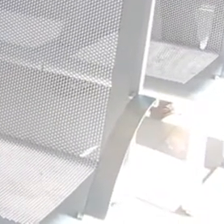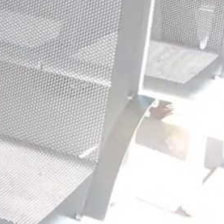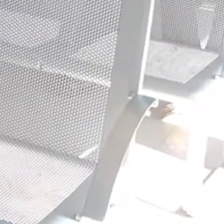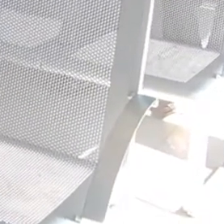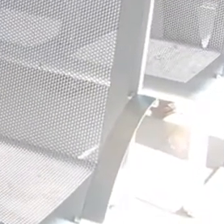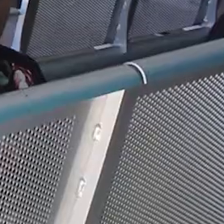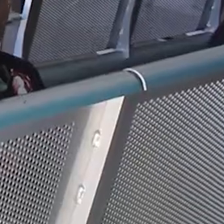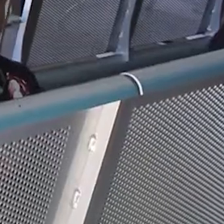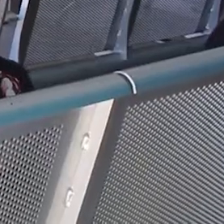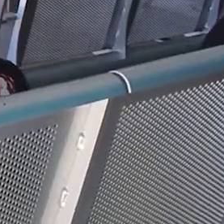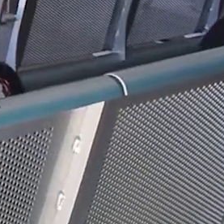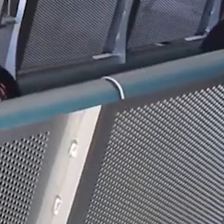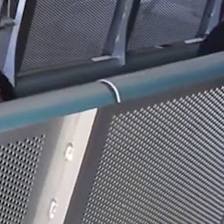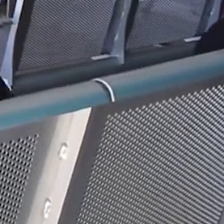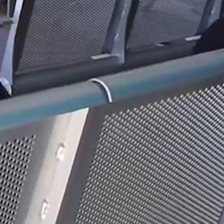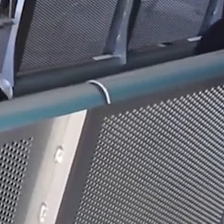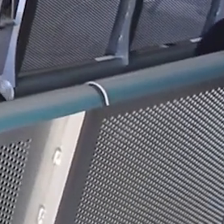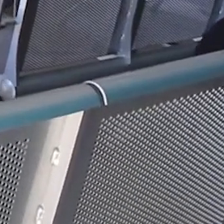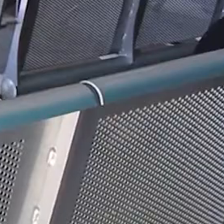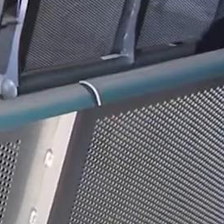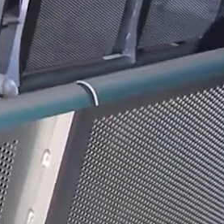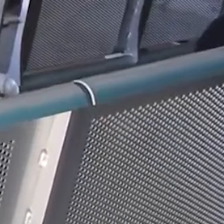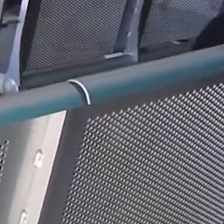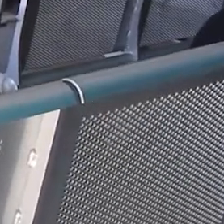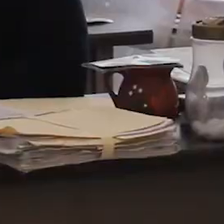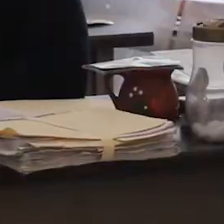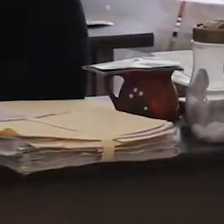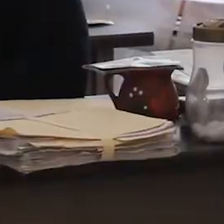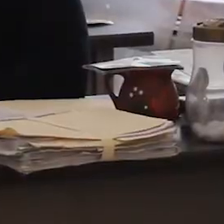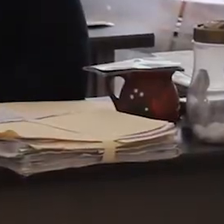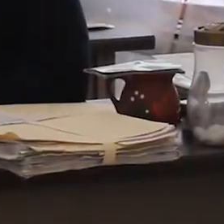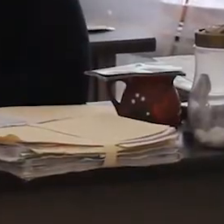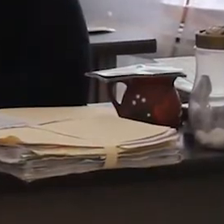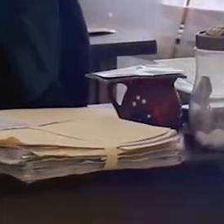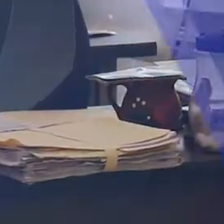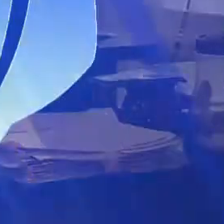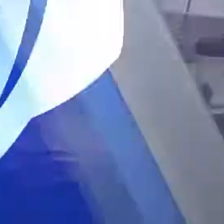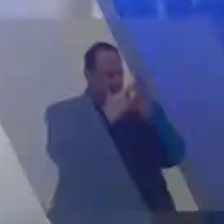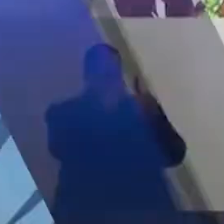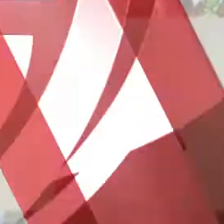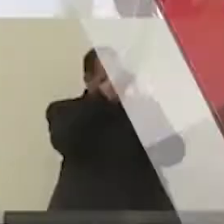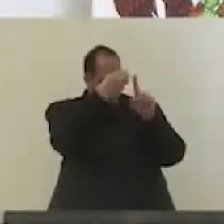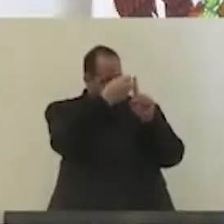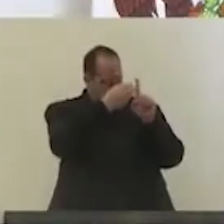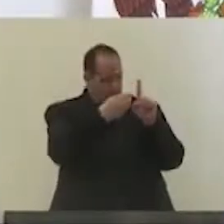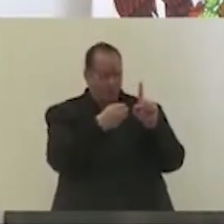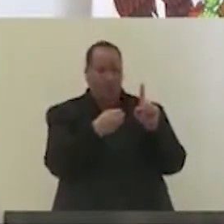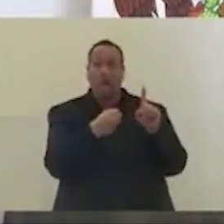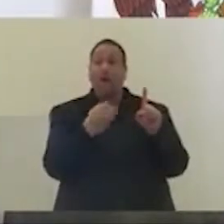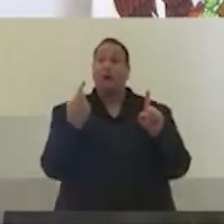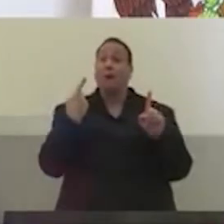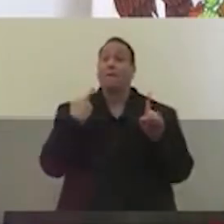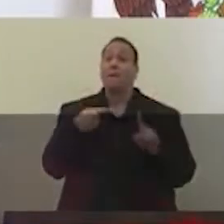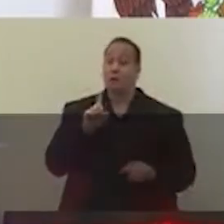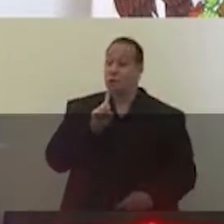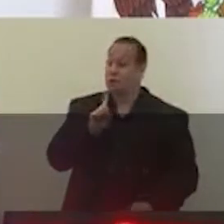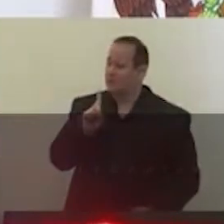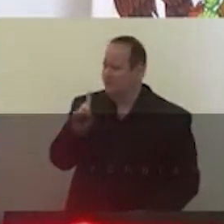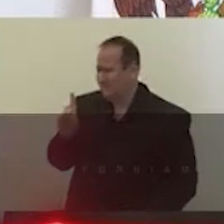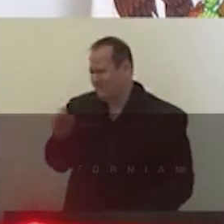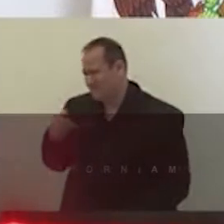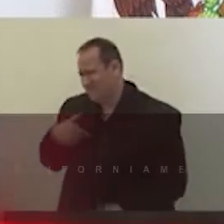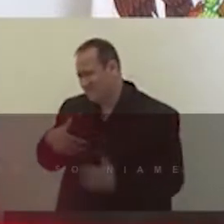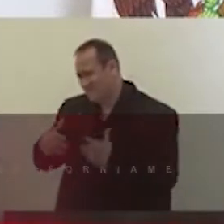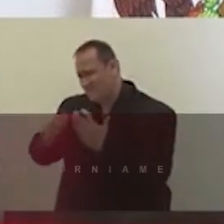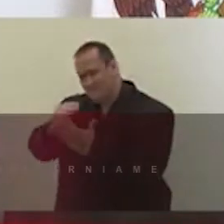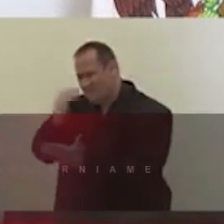Caso contrario, se le realizan los estudios necesarios para la viabilidad de este procedimiento. Cuando la persona llega a solicitar la